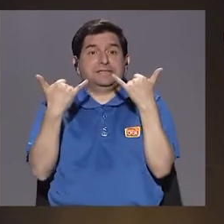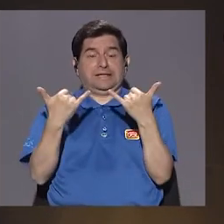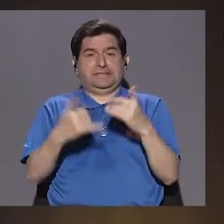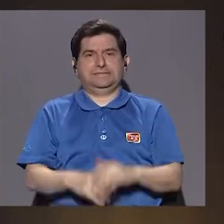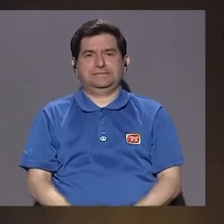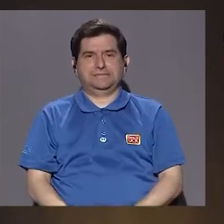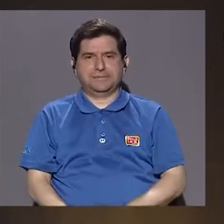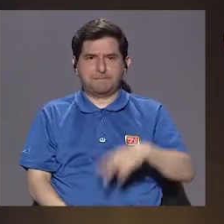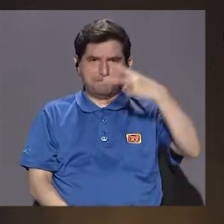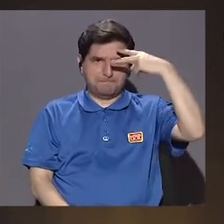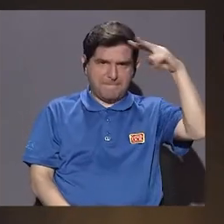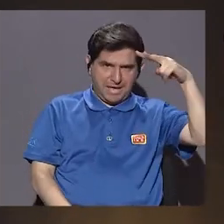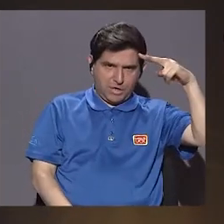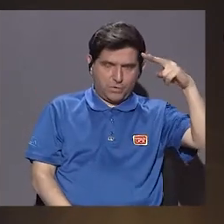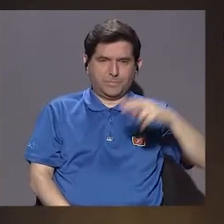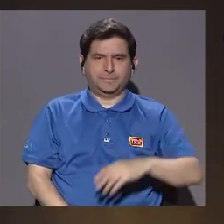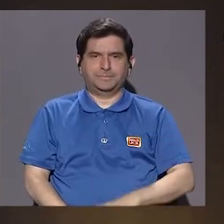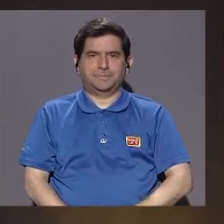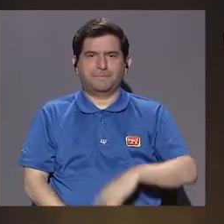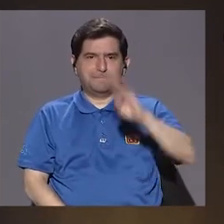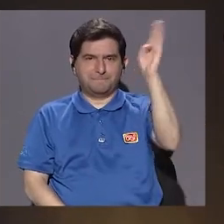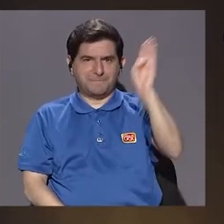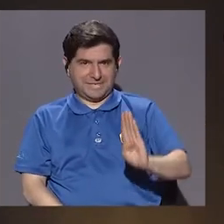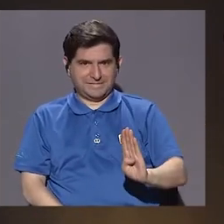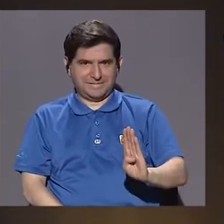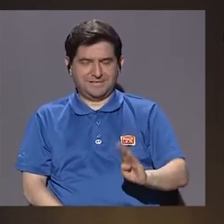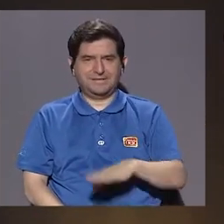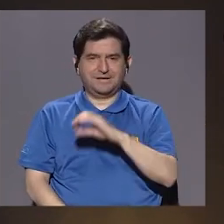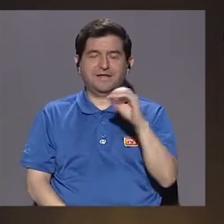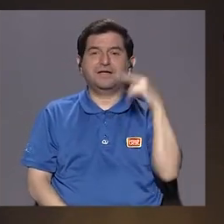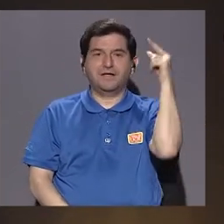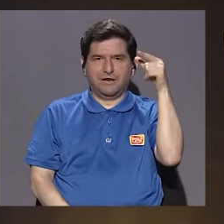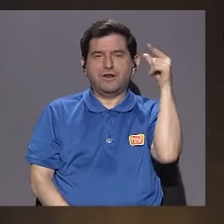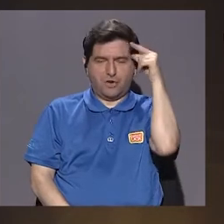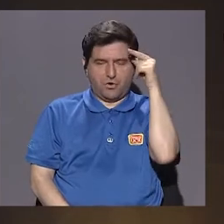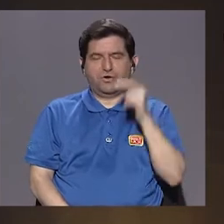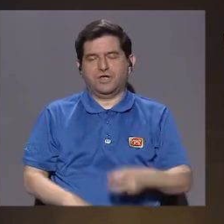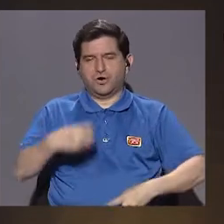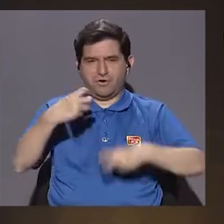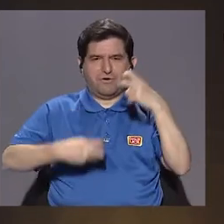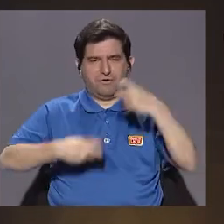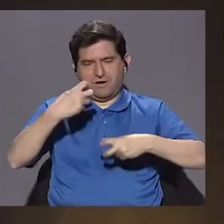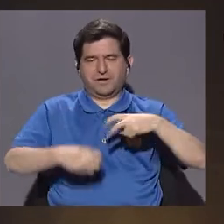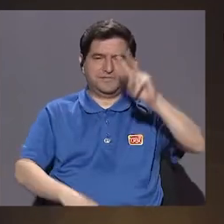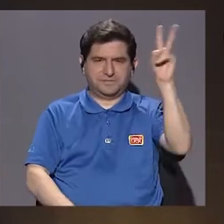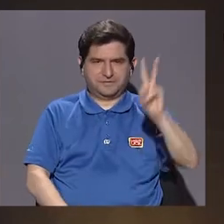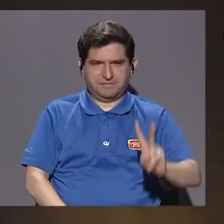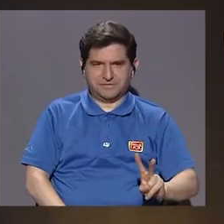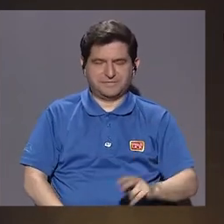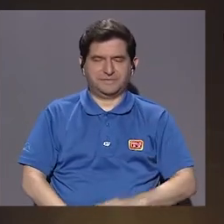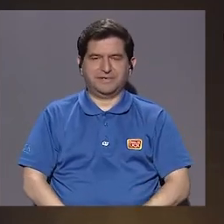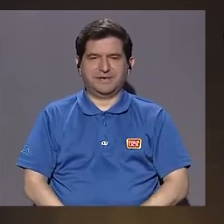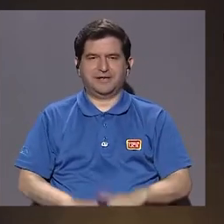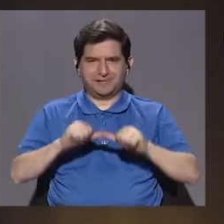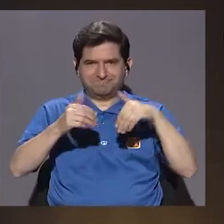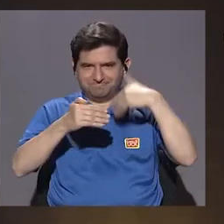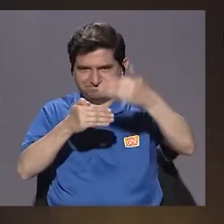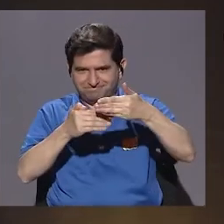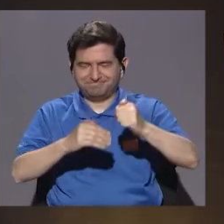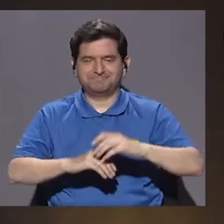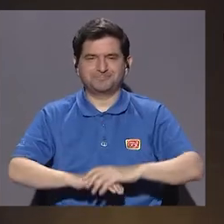momento que es méxico brasil y obviamente la crisis en venezuela ya